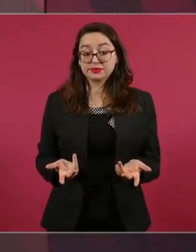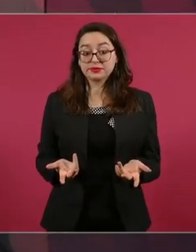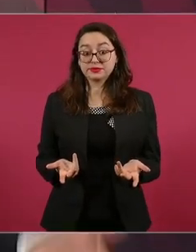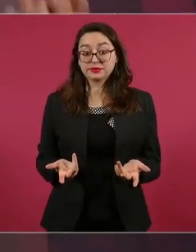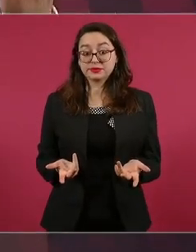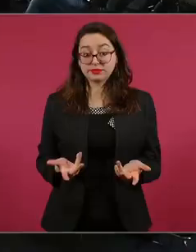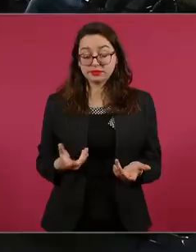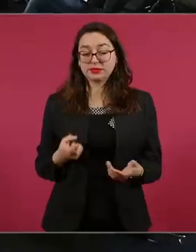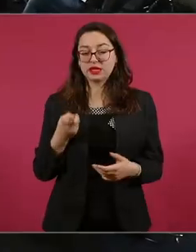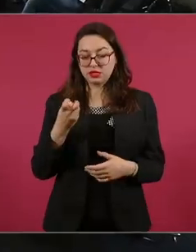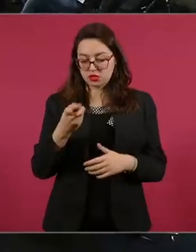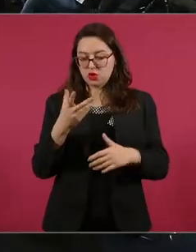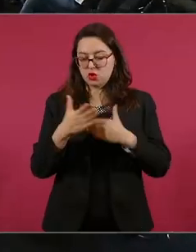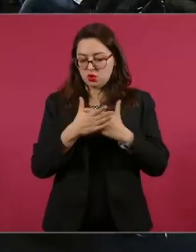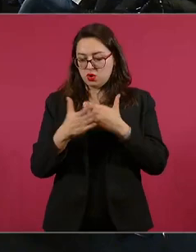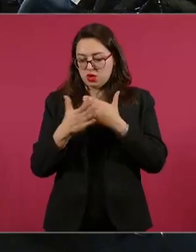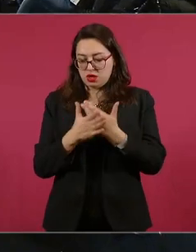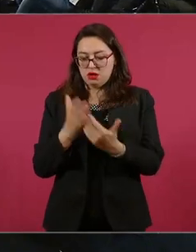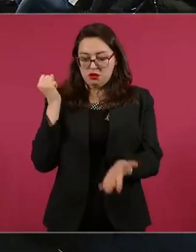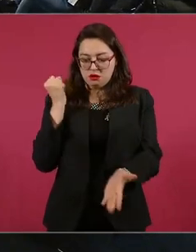está por salir el decreto